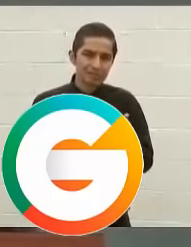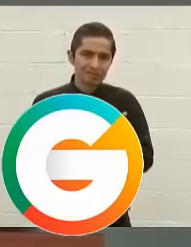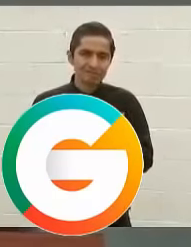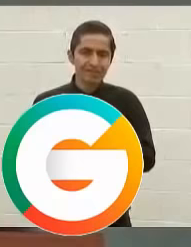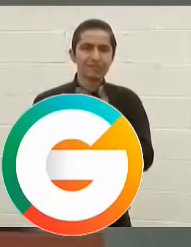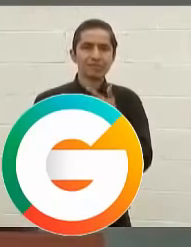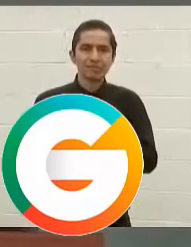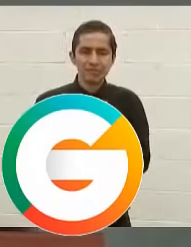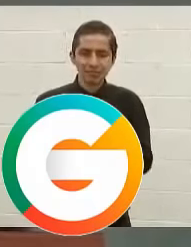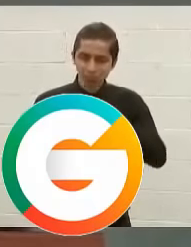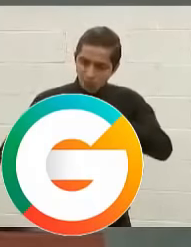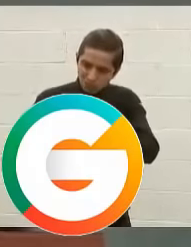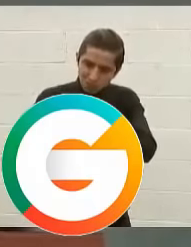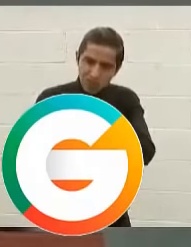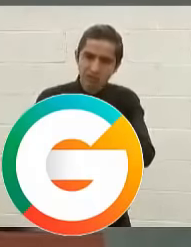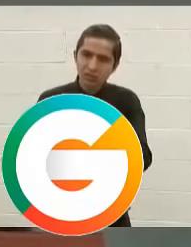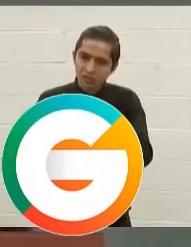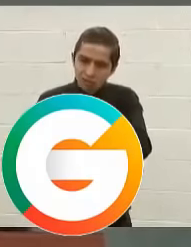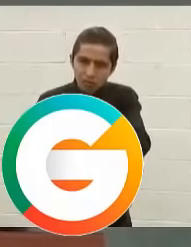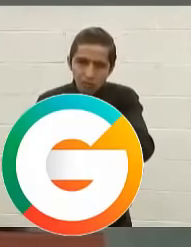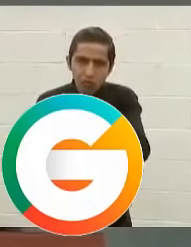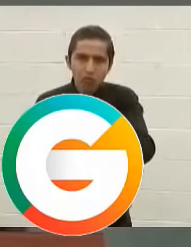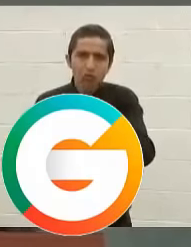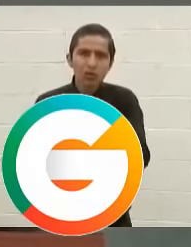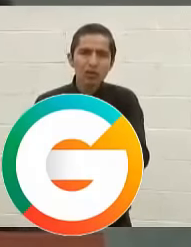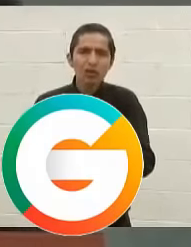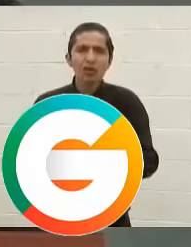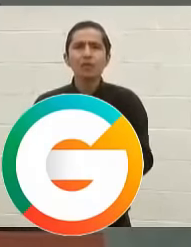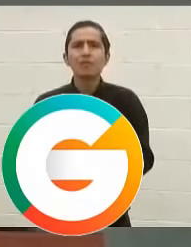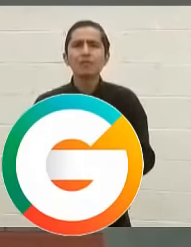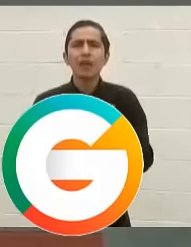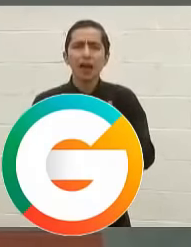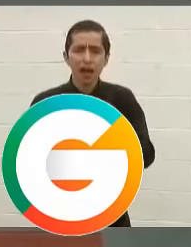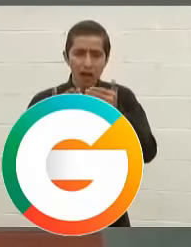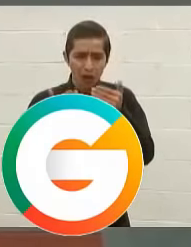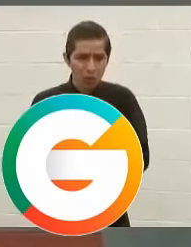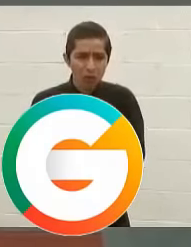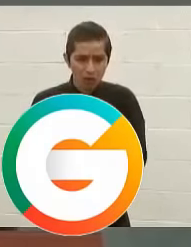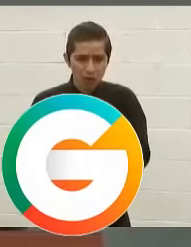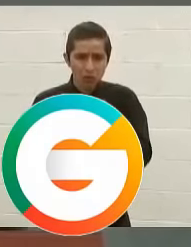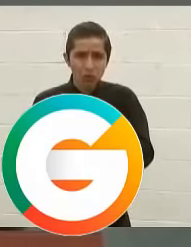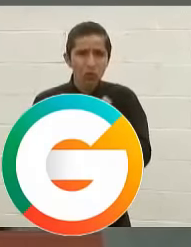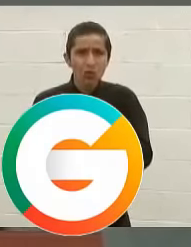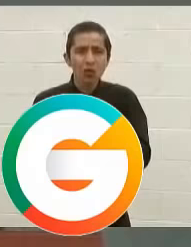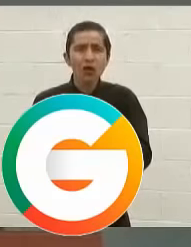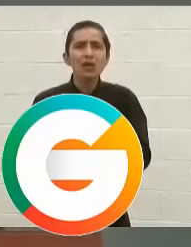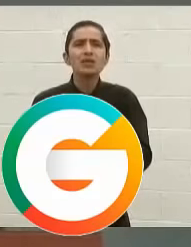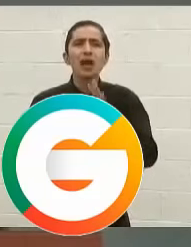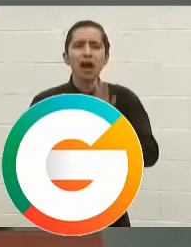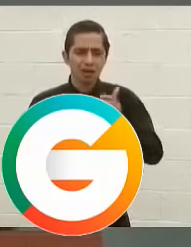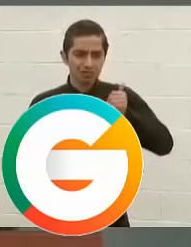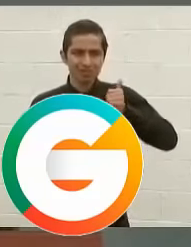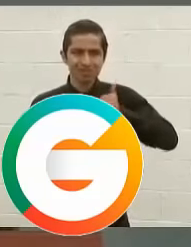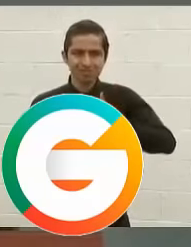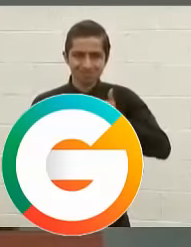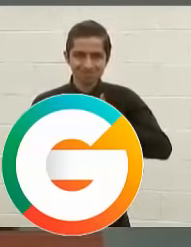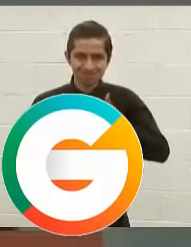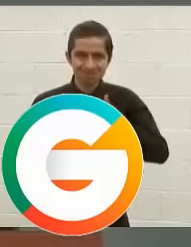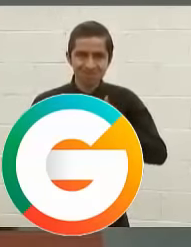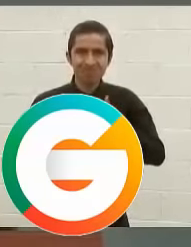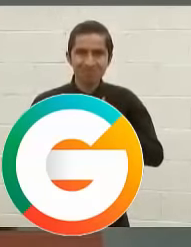y apoyo. Pero en este momento, personal militar